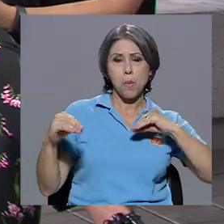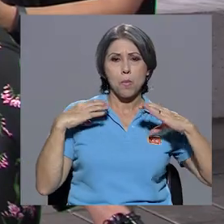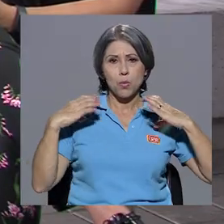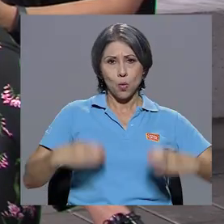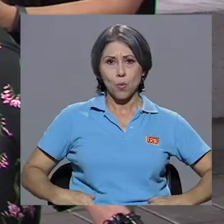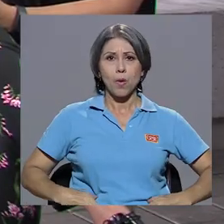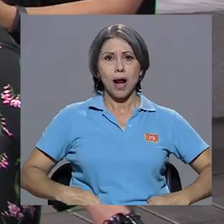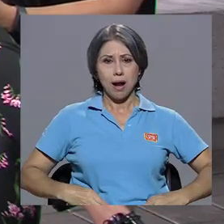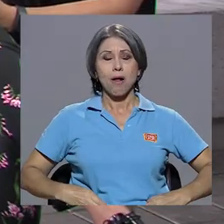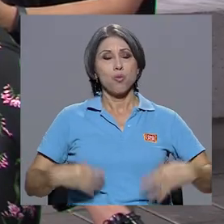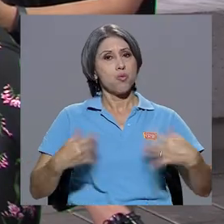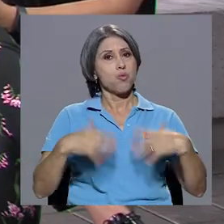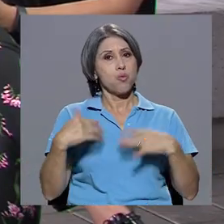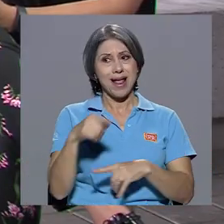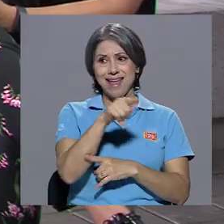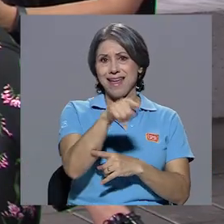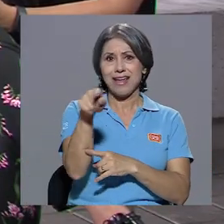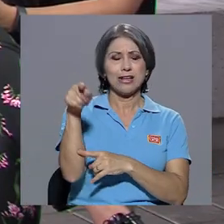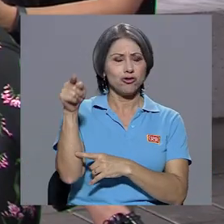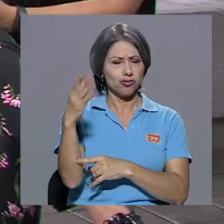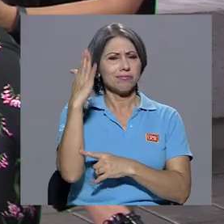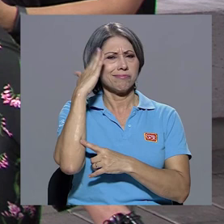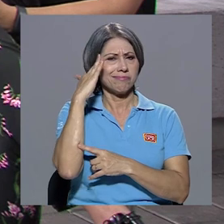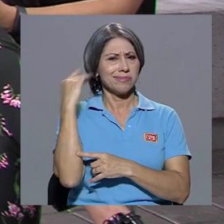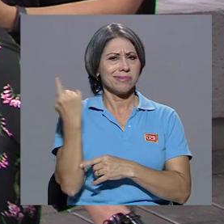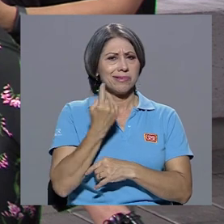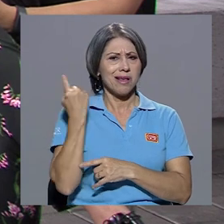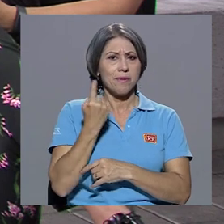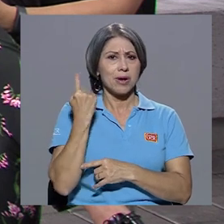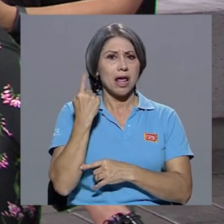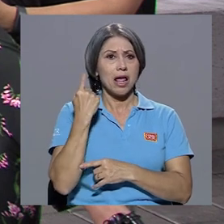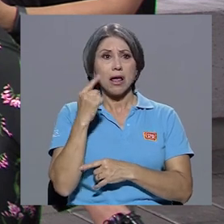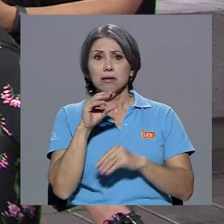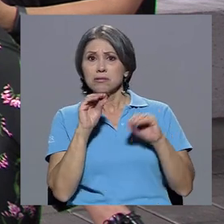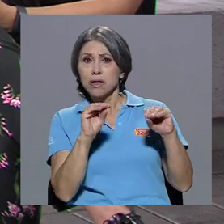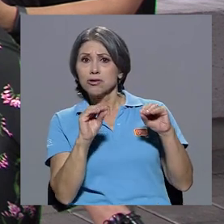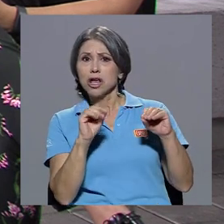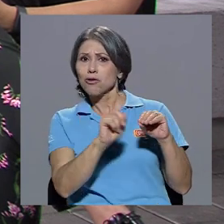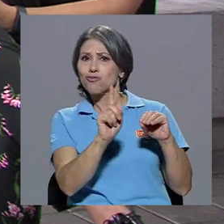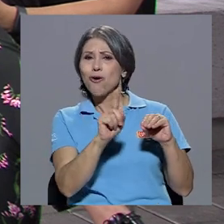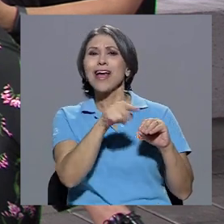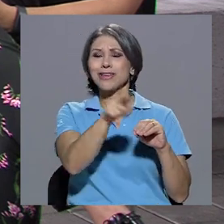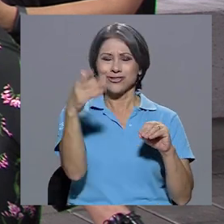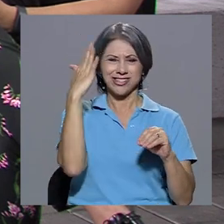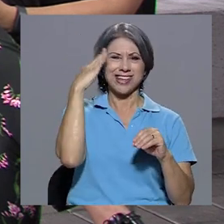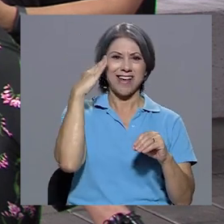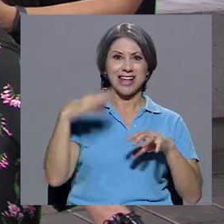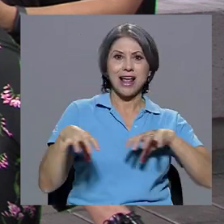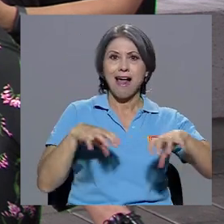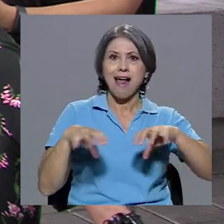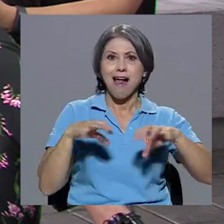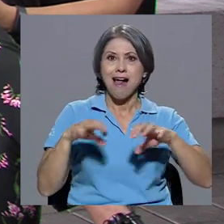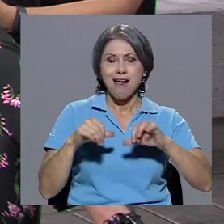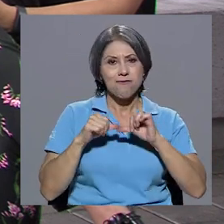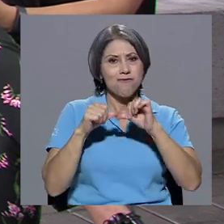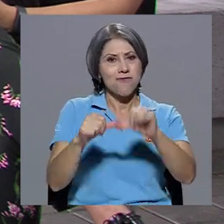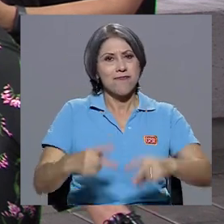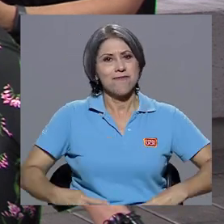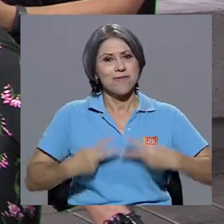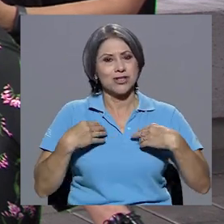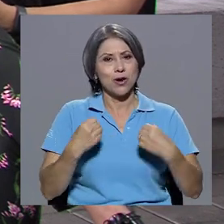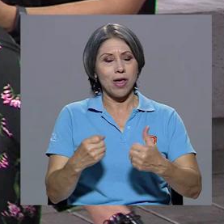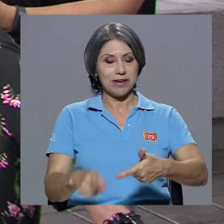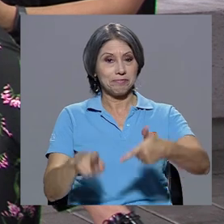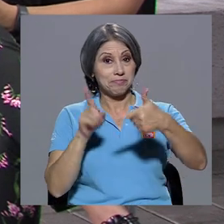comentaba anteriormente, ellos lo tienen muy presente, y no porque alguien se lo haya enseñado, sino porque saben que eso es lo que los mantiene realmente vivos y saludables. El segundo,